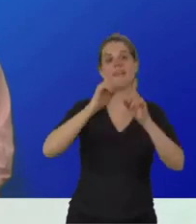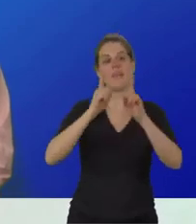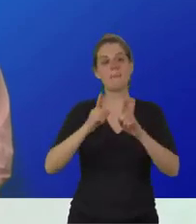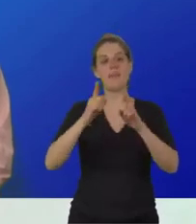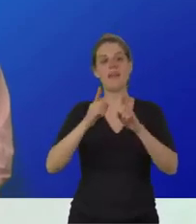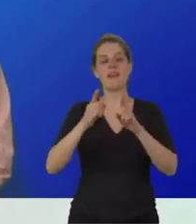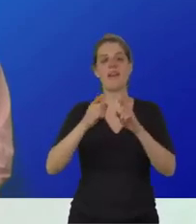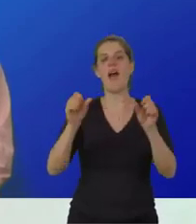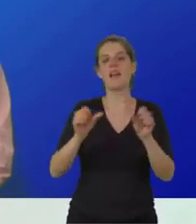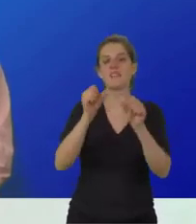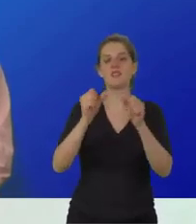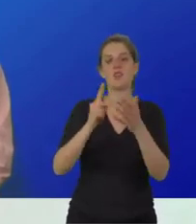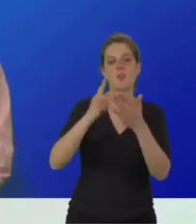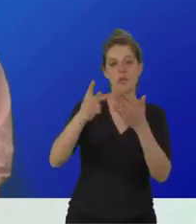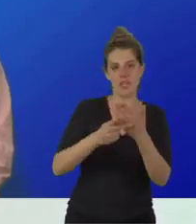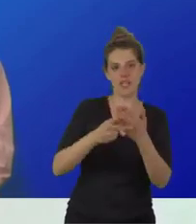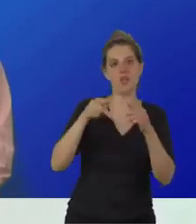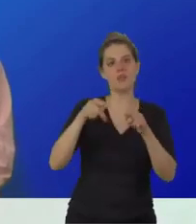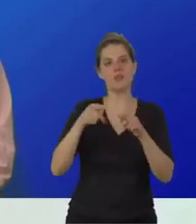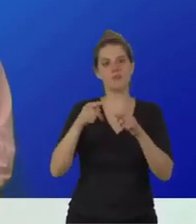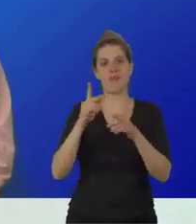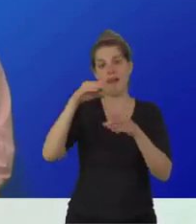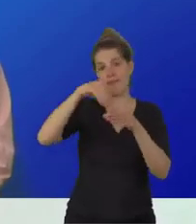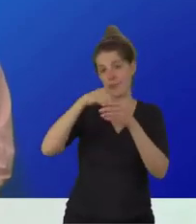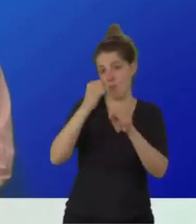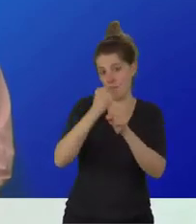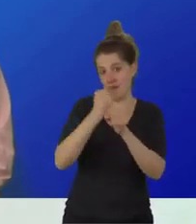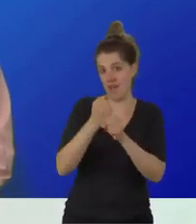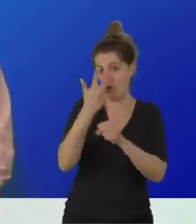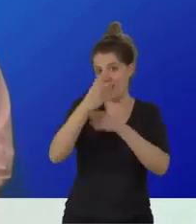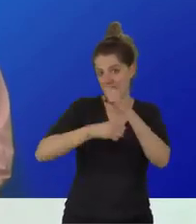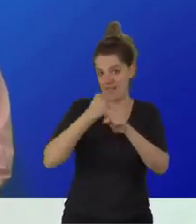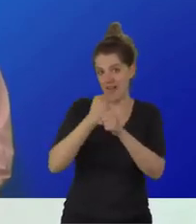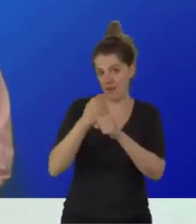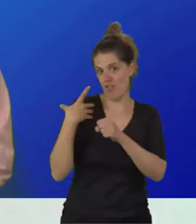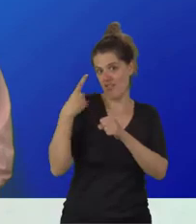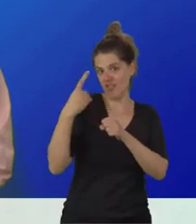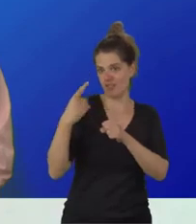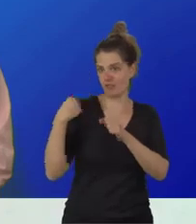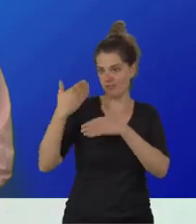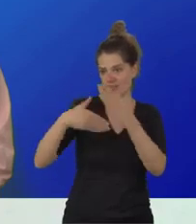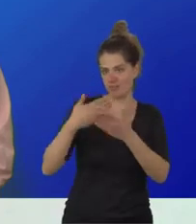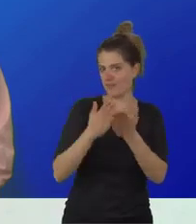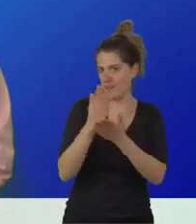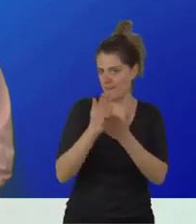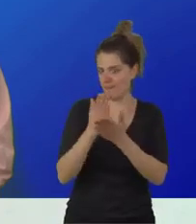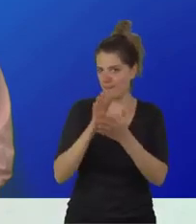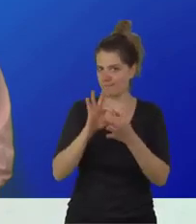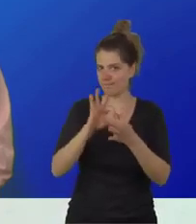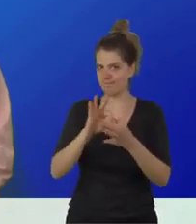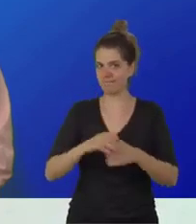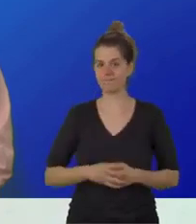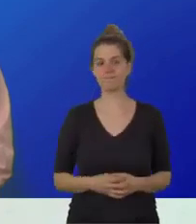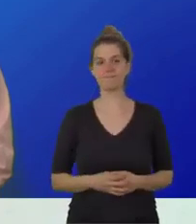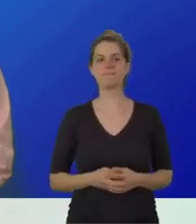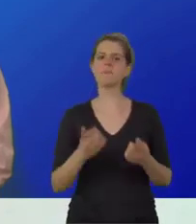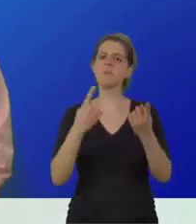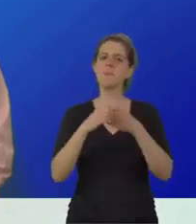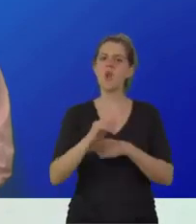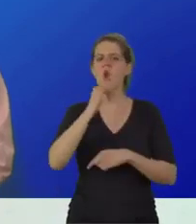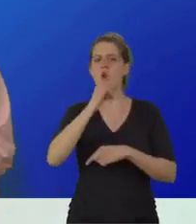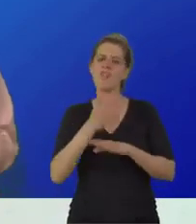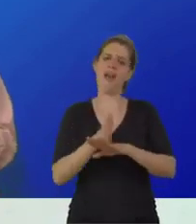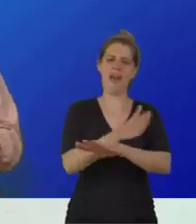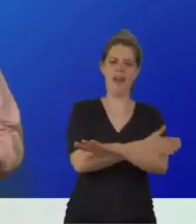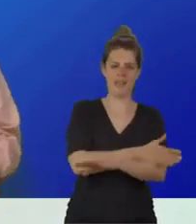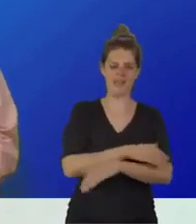proyectos ha sido una cuestión que ha atravesado estos 3 años de gestión que he tenido en la dirección.